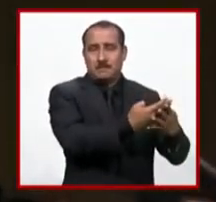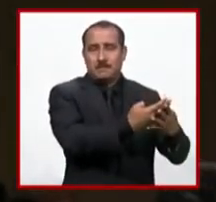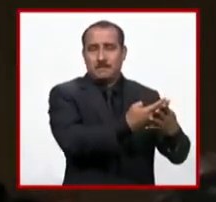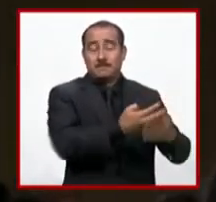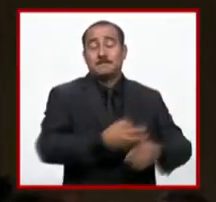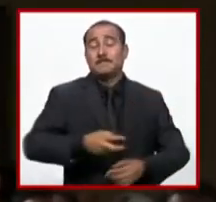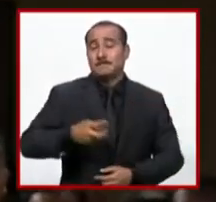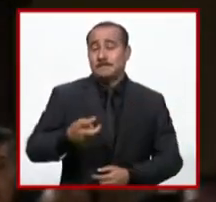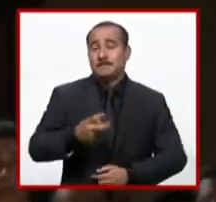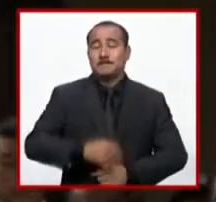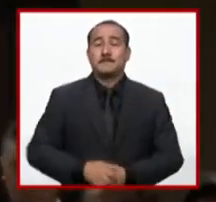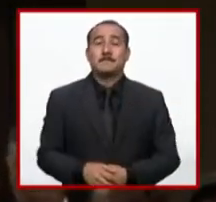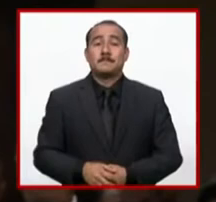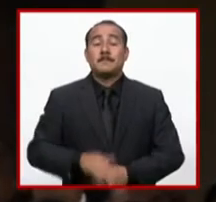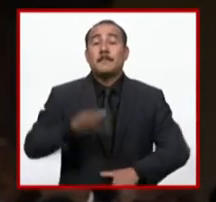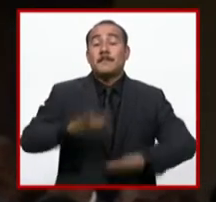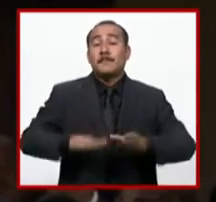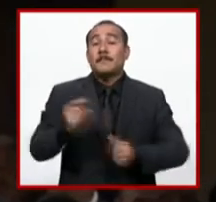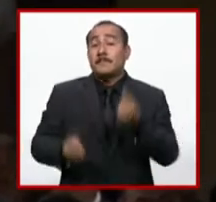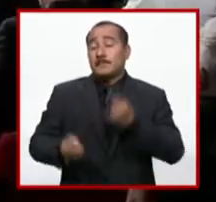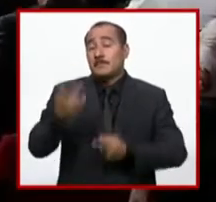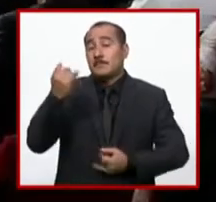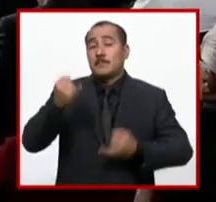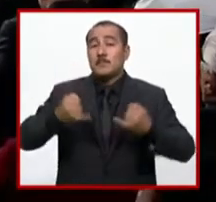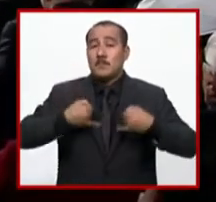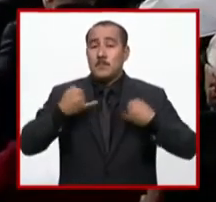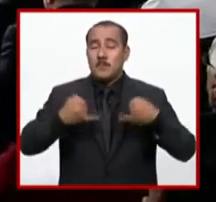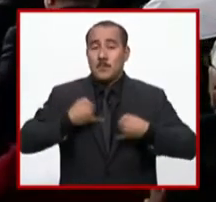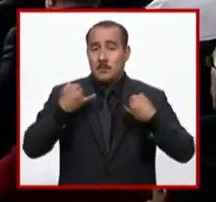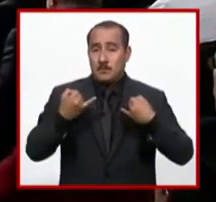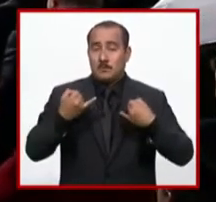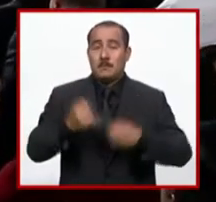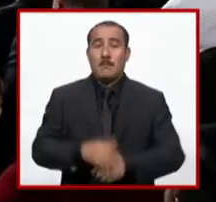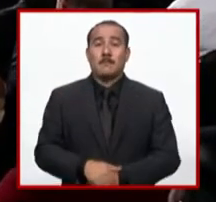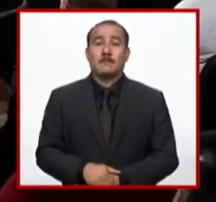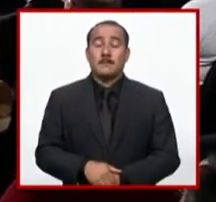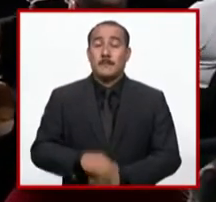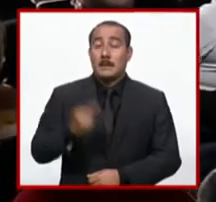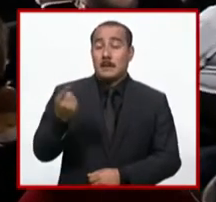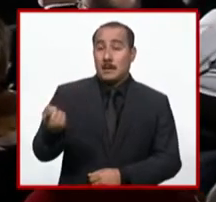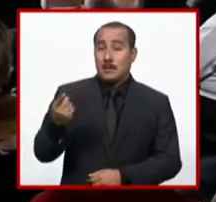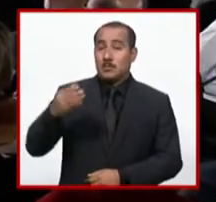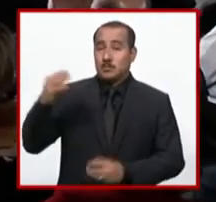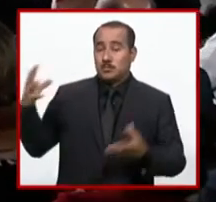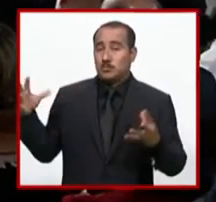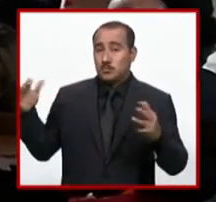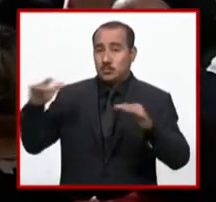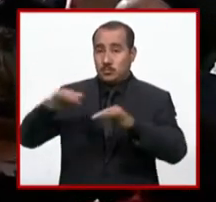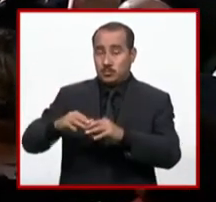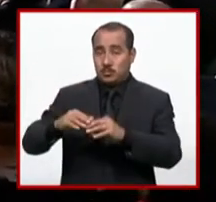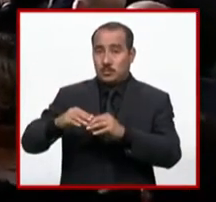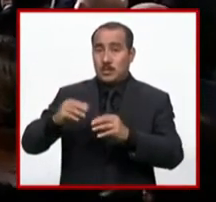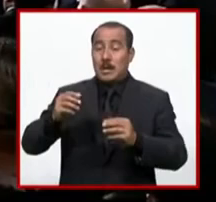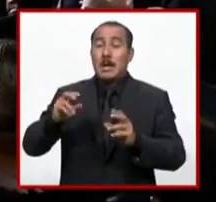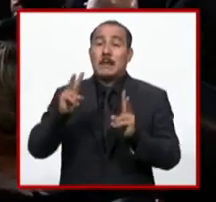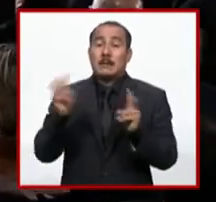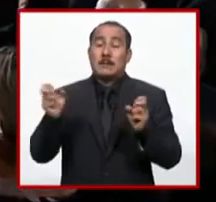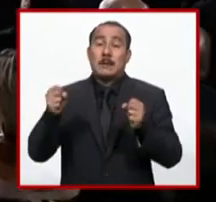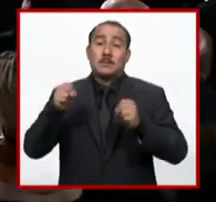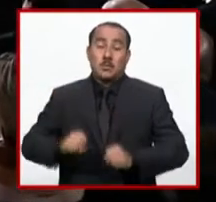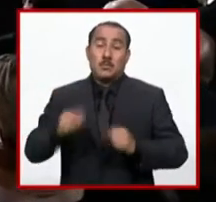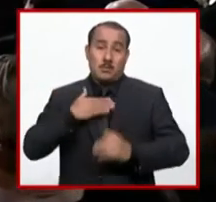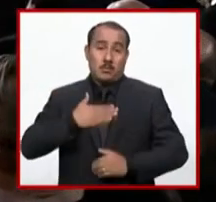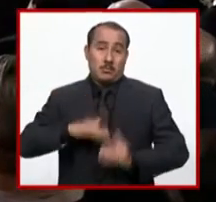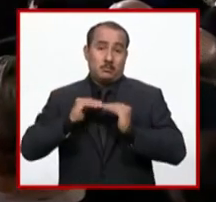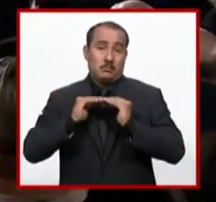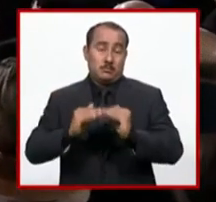por ejemplo, que hay jóvenes, y omitiré el nombre de uno, en una mesa que hicimos de seguridad y justicia en donde está